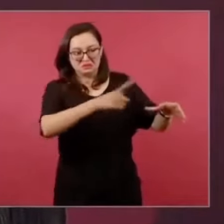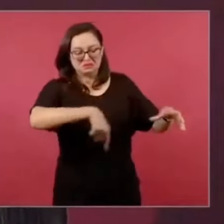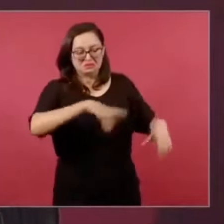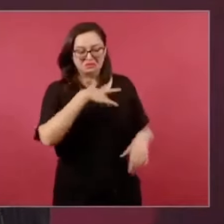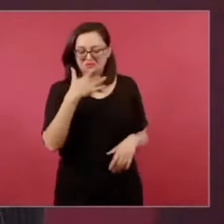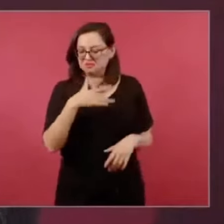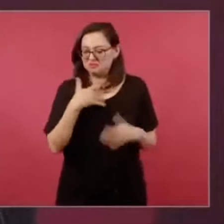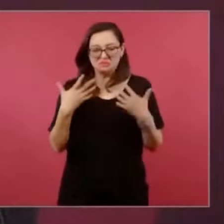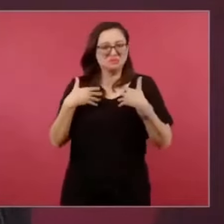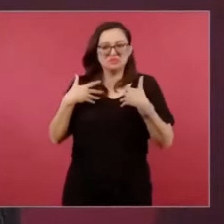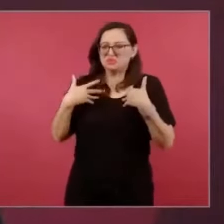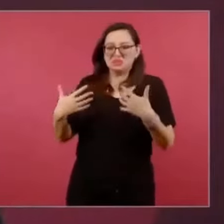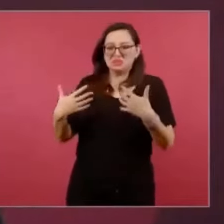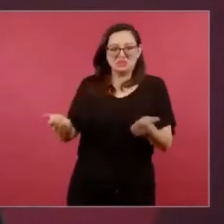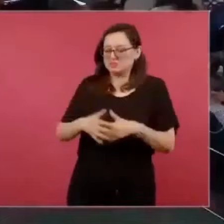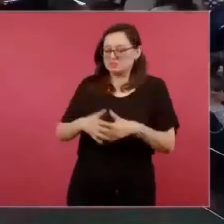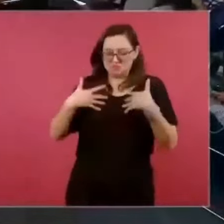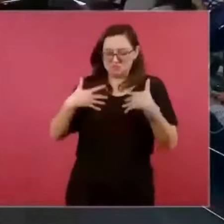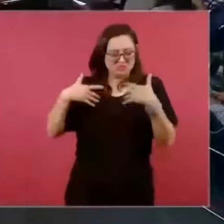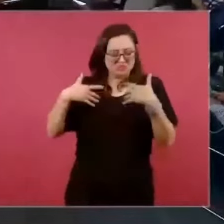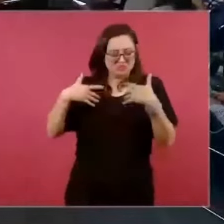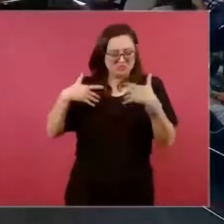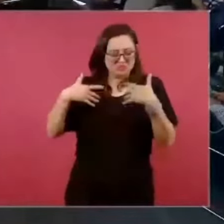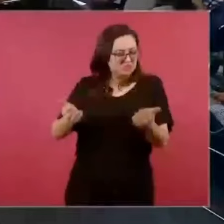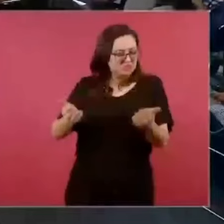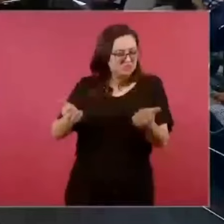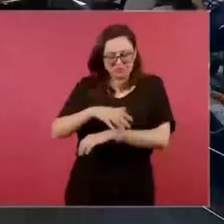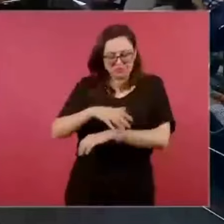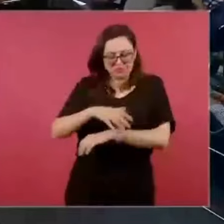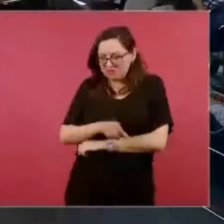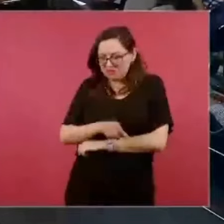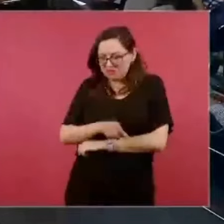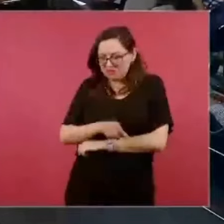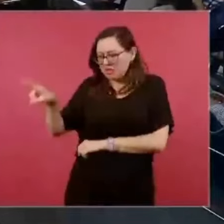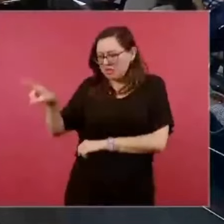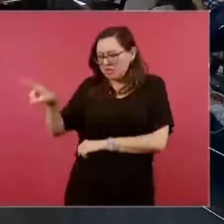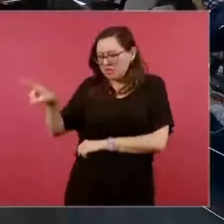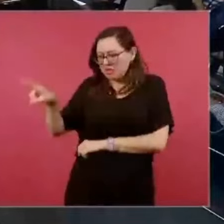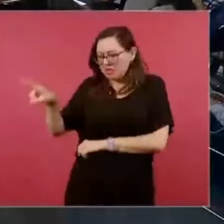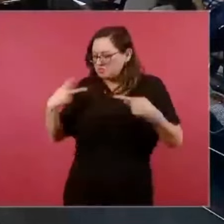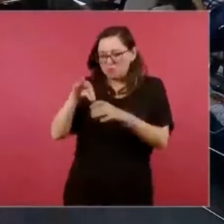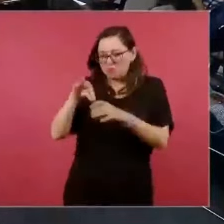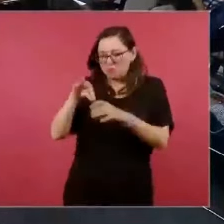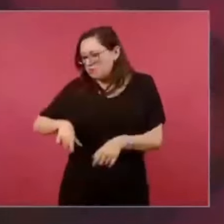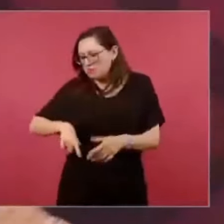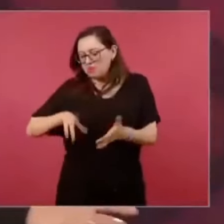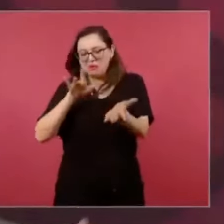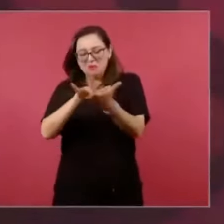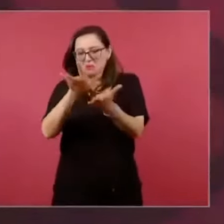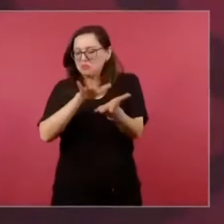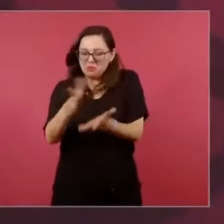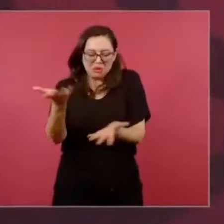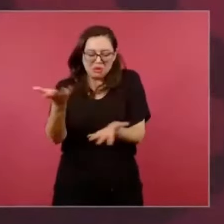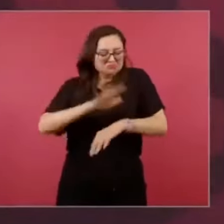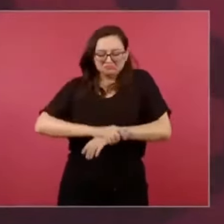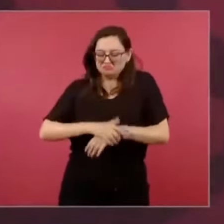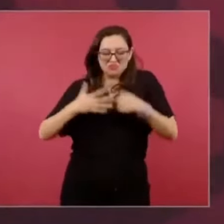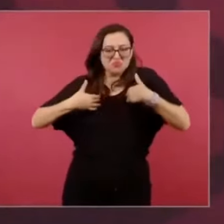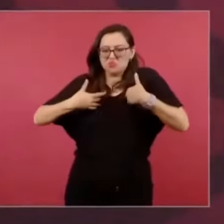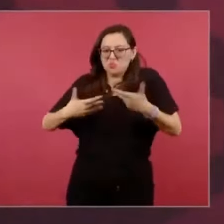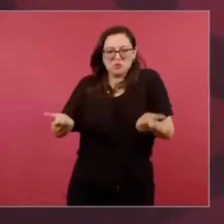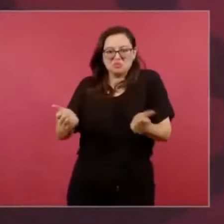Dicen algunos, todavía no alcanzo a comprender. Pues lo que tienes que pensar,